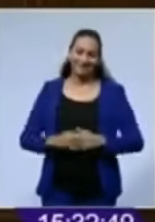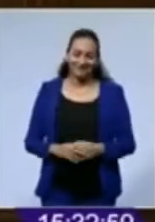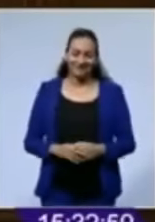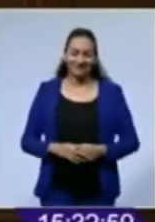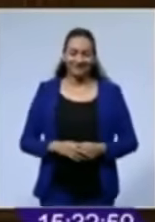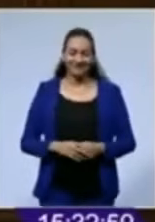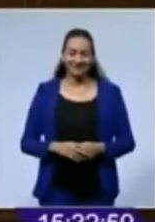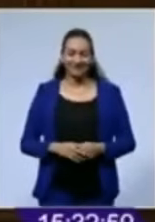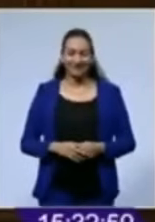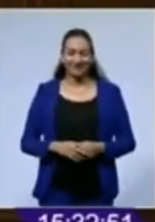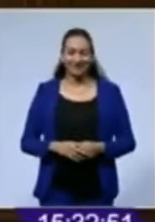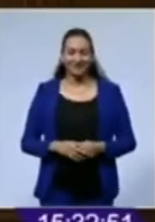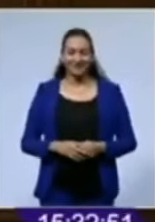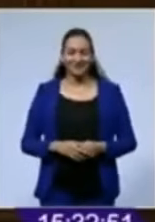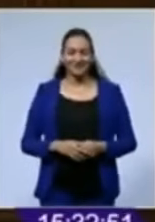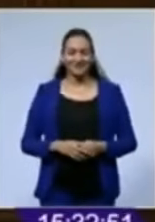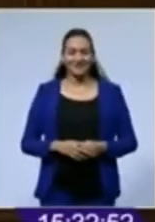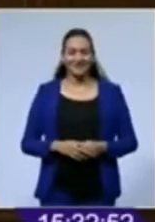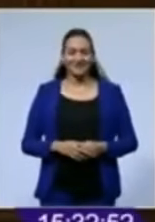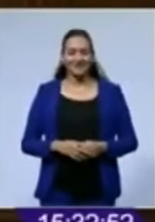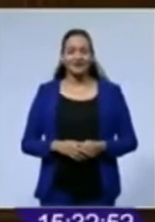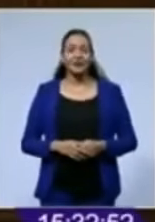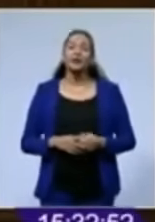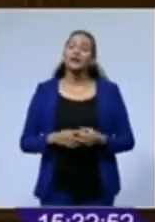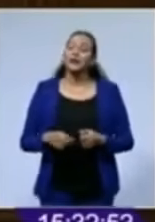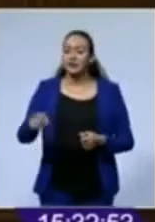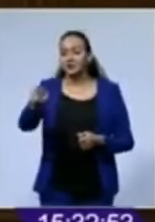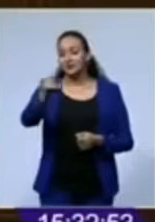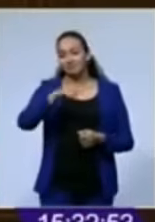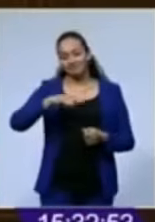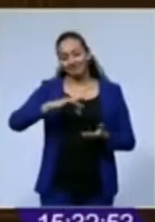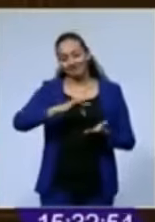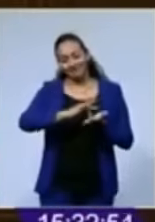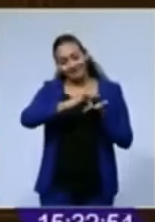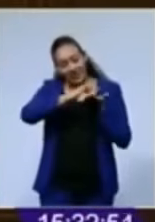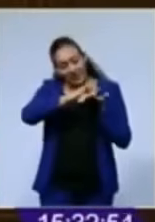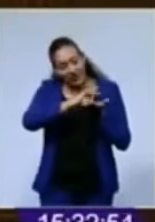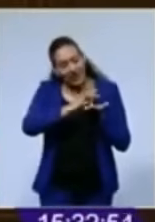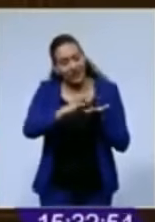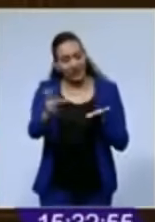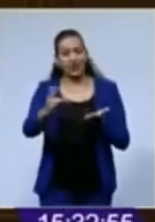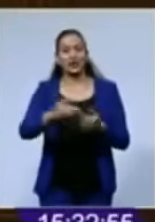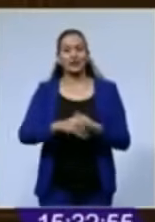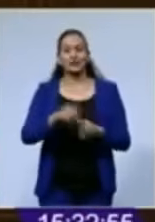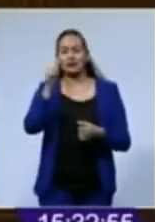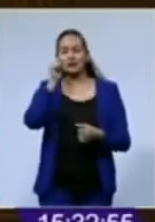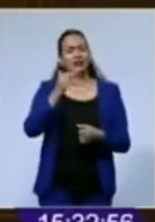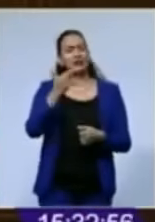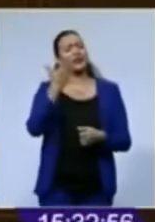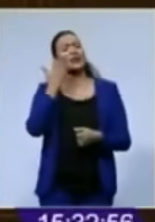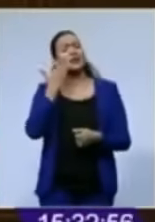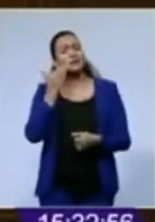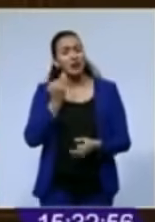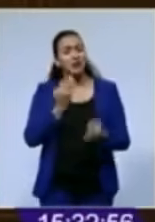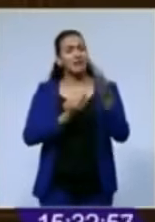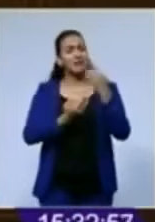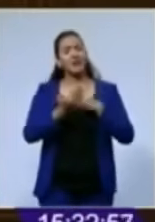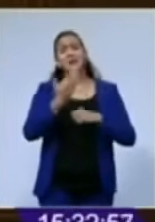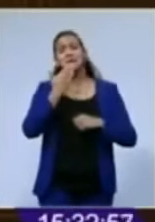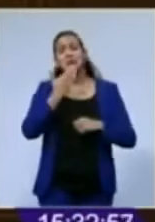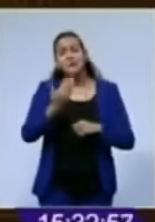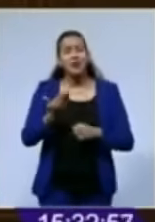cargos les agradezco a todos su generosidad su amistad su